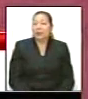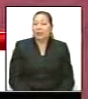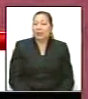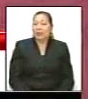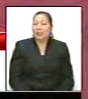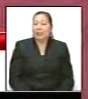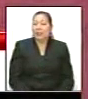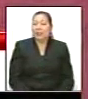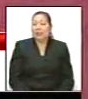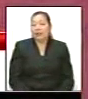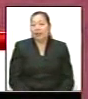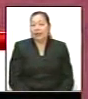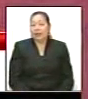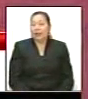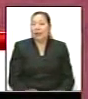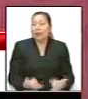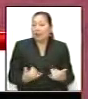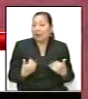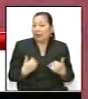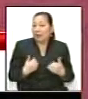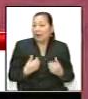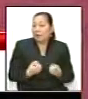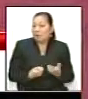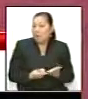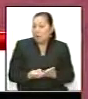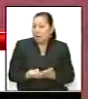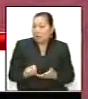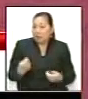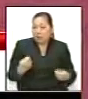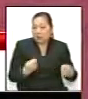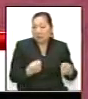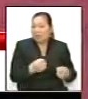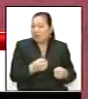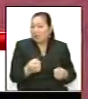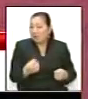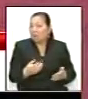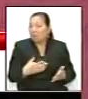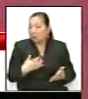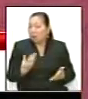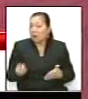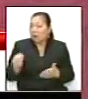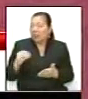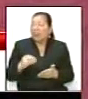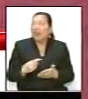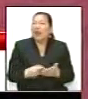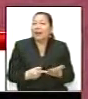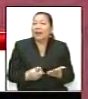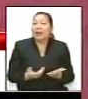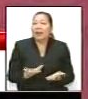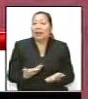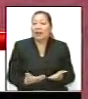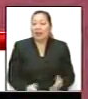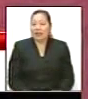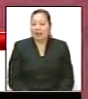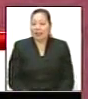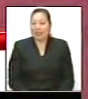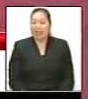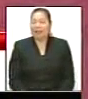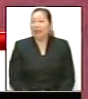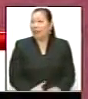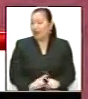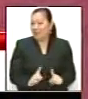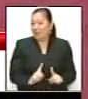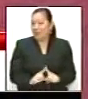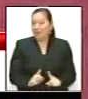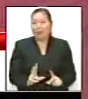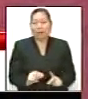¿no? Esto tiene este monto de inversión, este no, esto se puede incluir. Estas son decisiones diferentes,